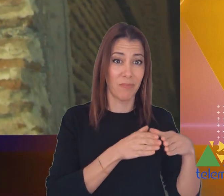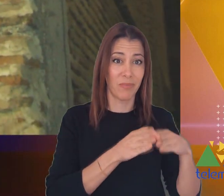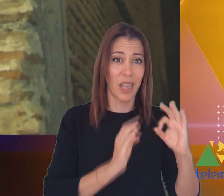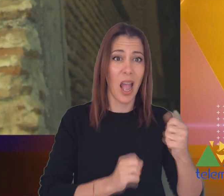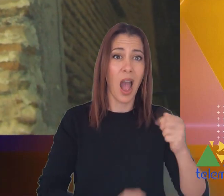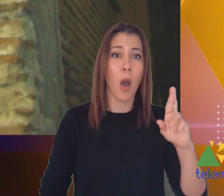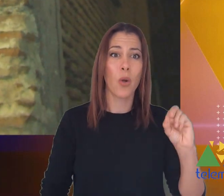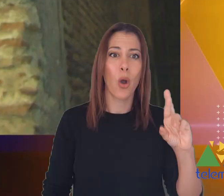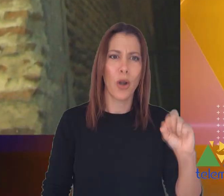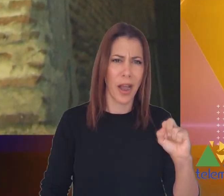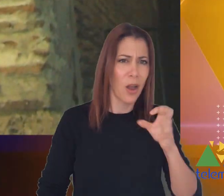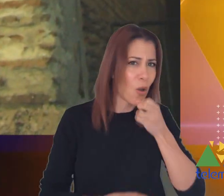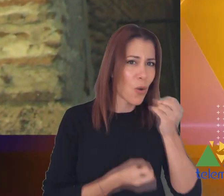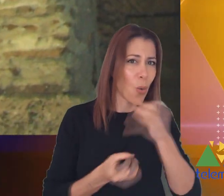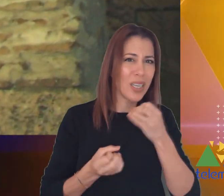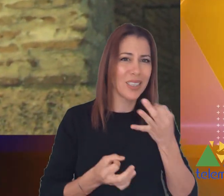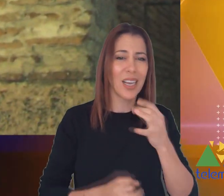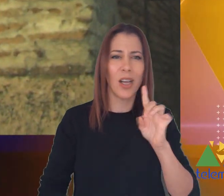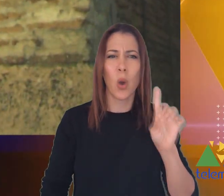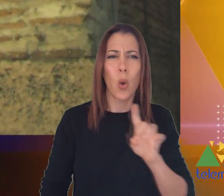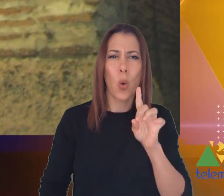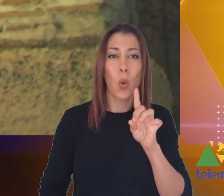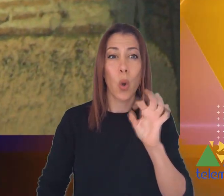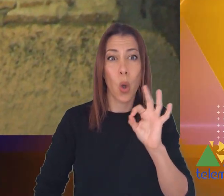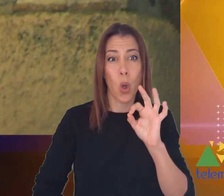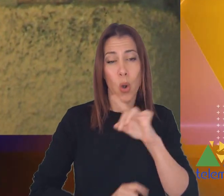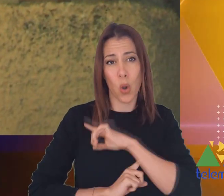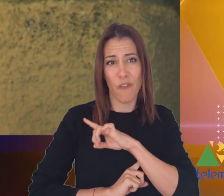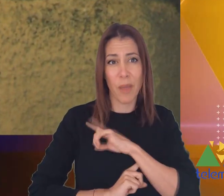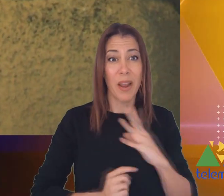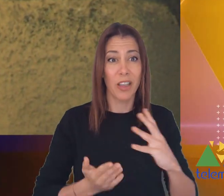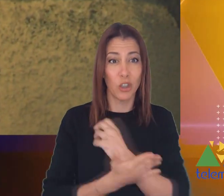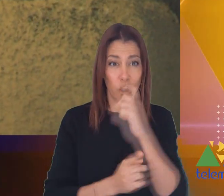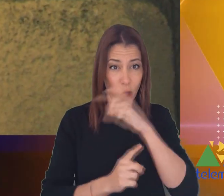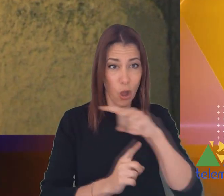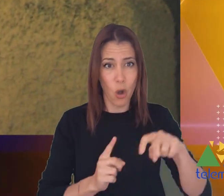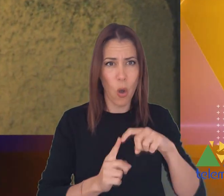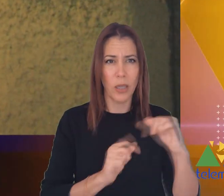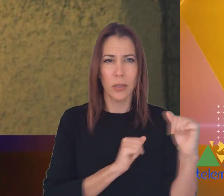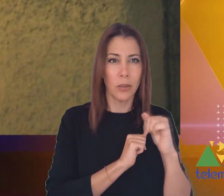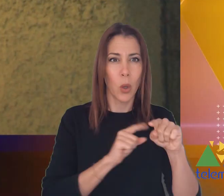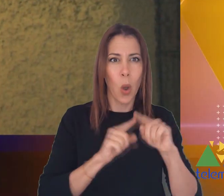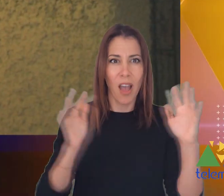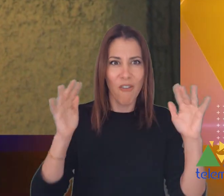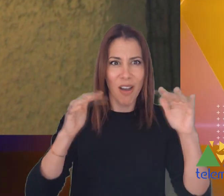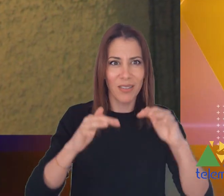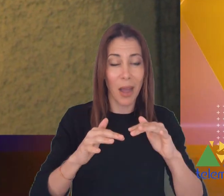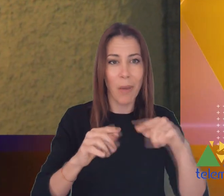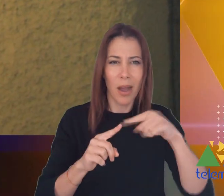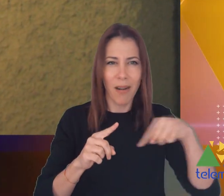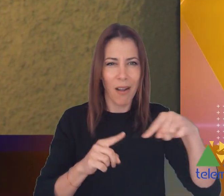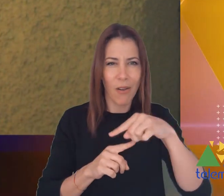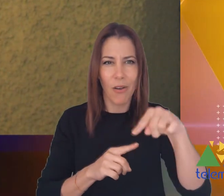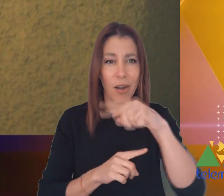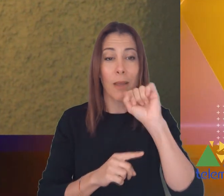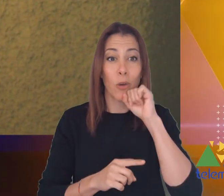leyenda del 1 de noviembre de todos los años, de una procesión de fantasmas, recorría Motril, y